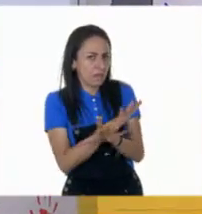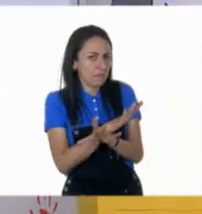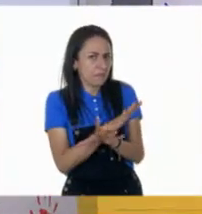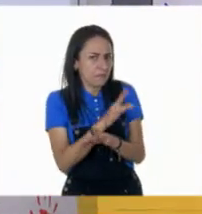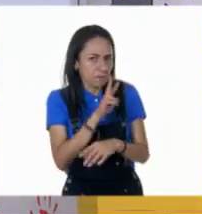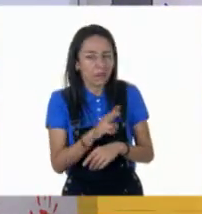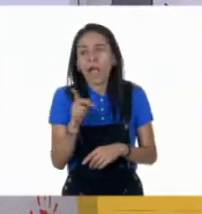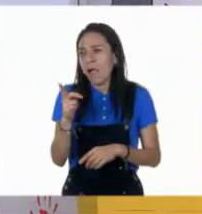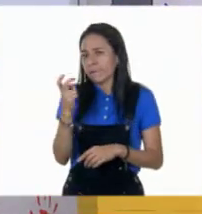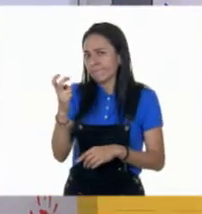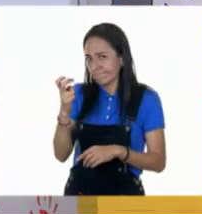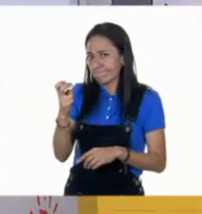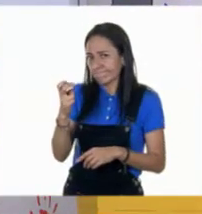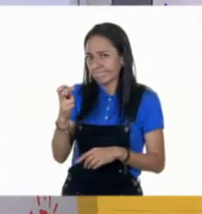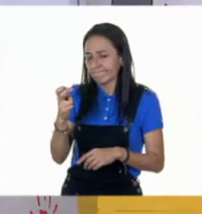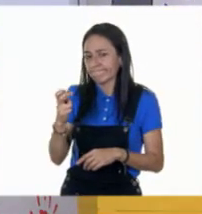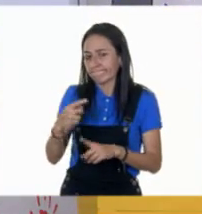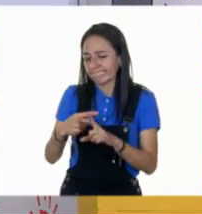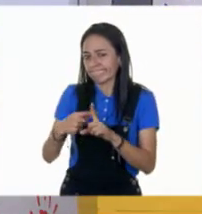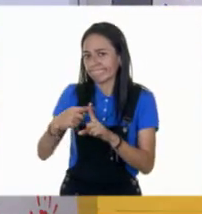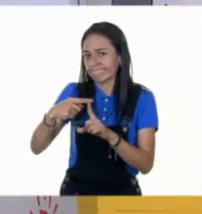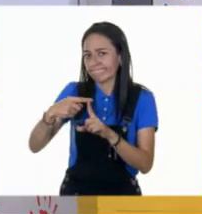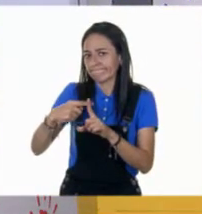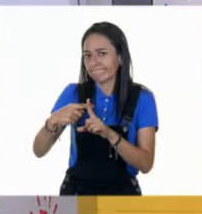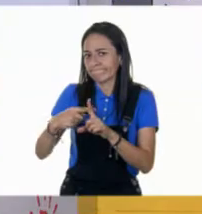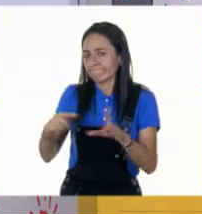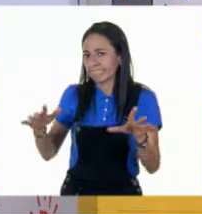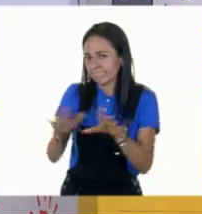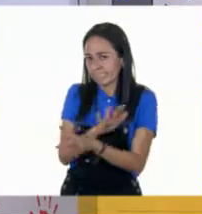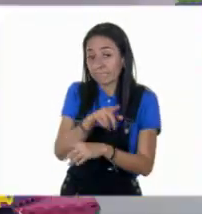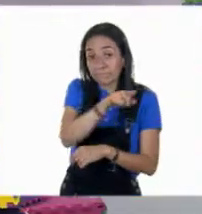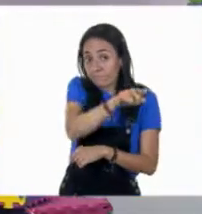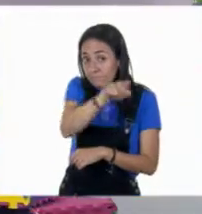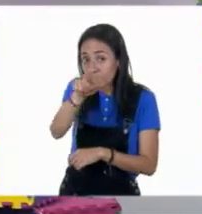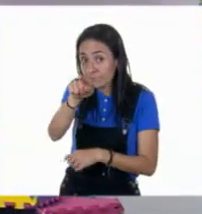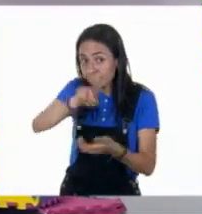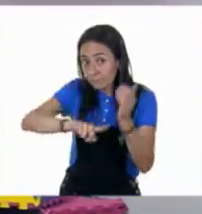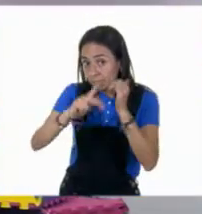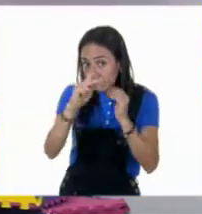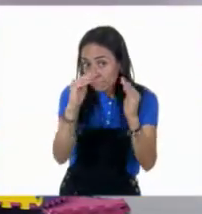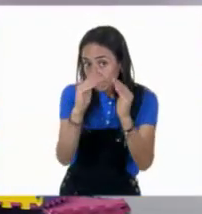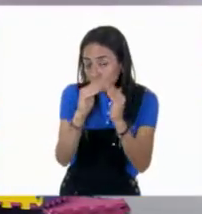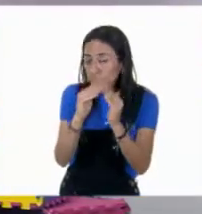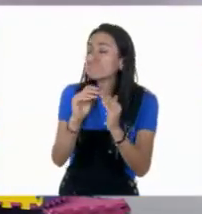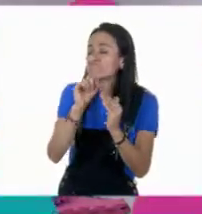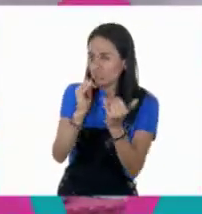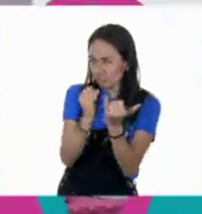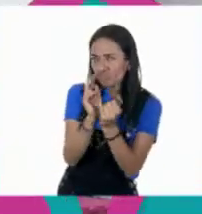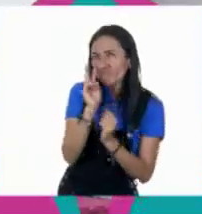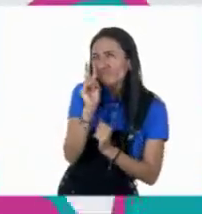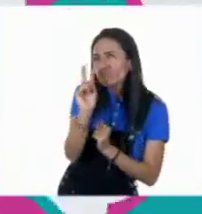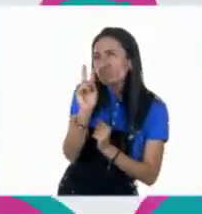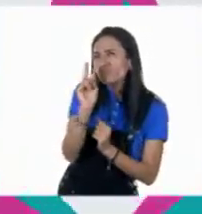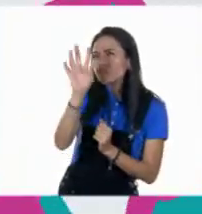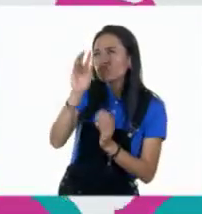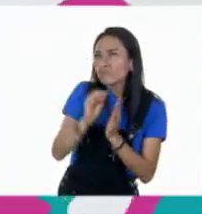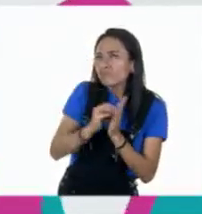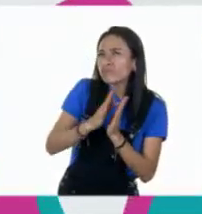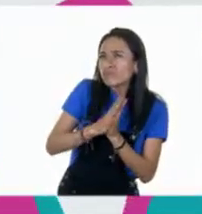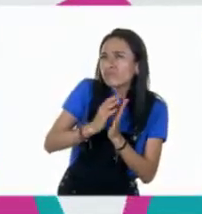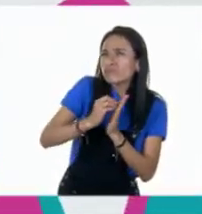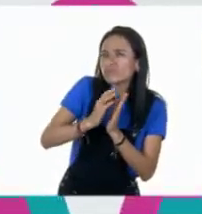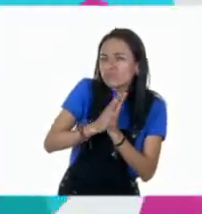temperatura. Gracias. Allá en casa, ustedes también vayan poniendo lo que están observando en esa